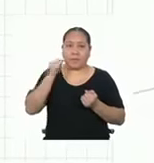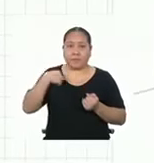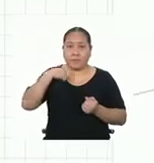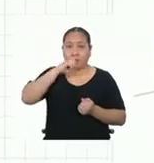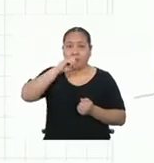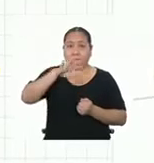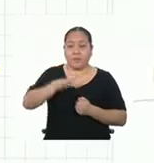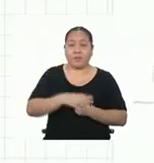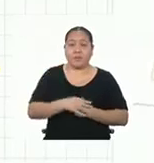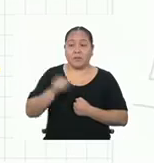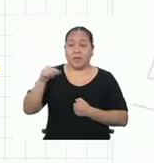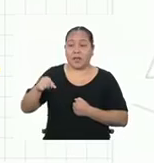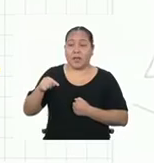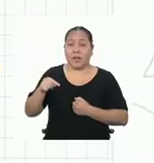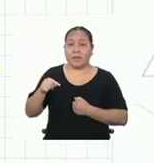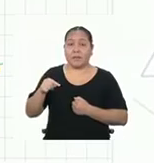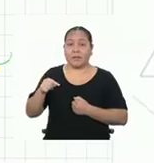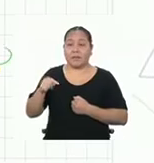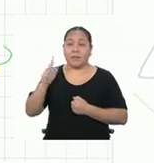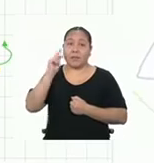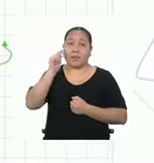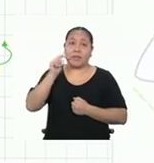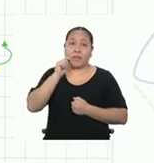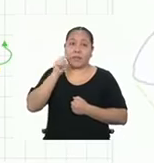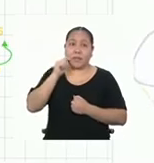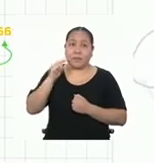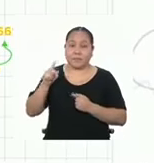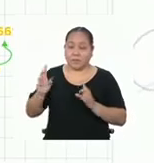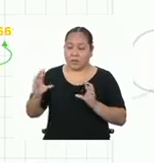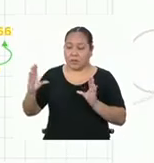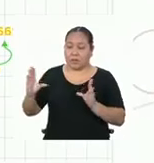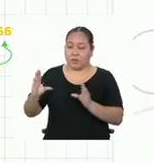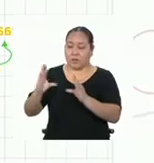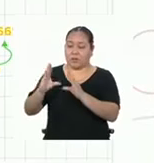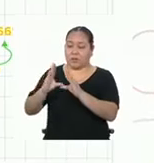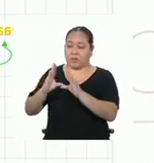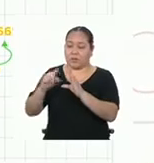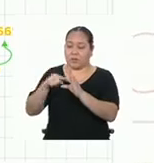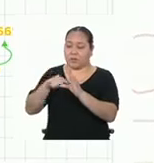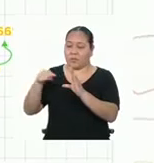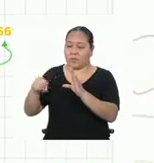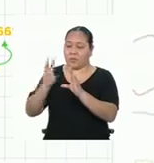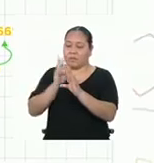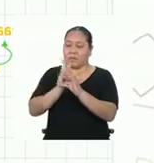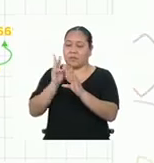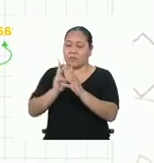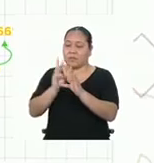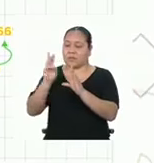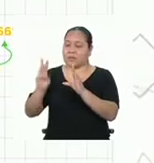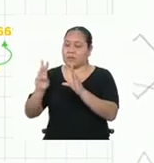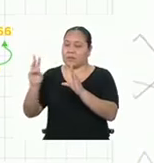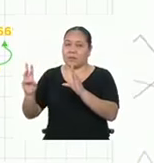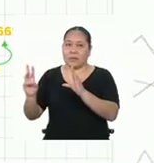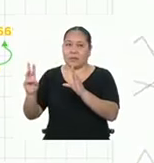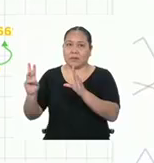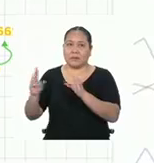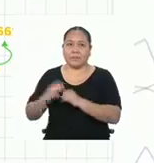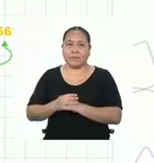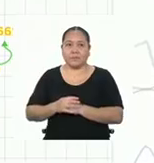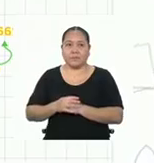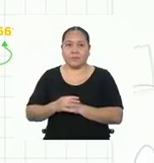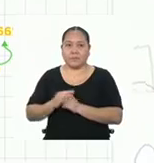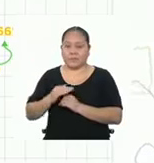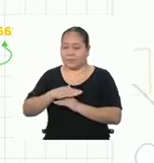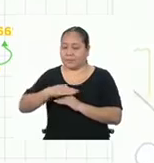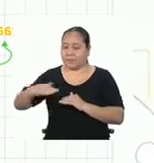había contado El terreno del vía huerto de mi tía Tiene dos ángulos iguales de 66 grados Y el lado que está